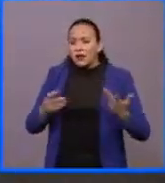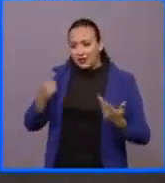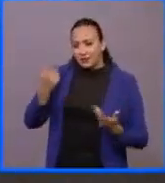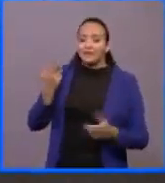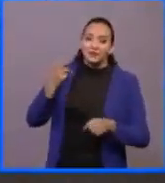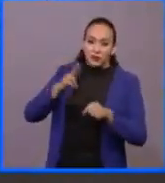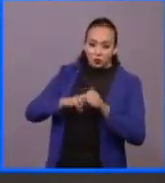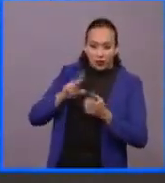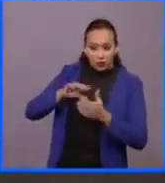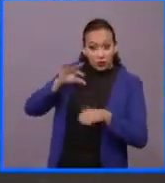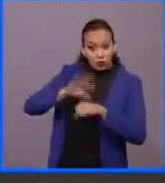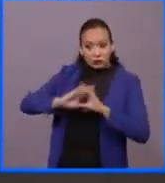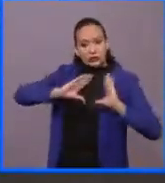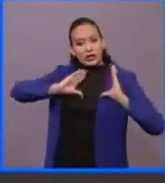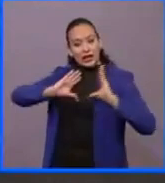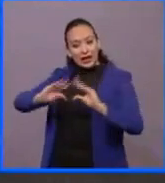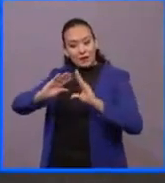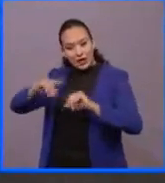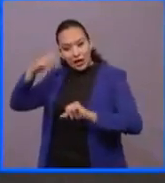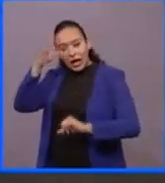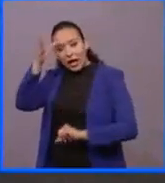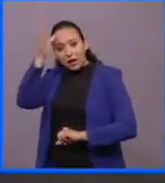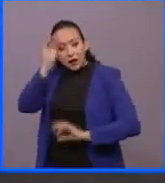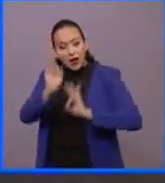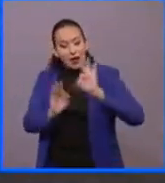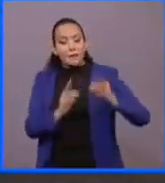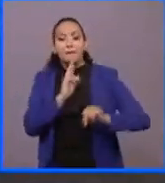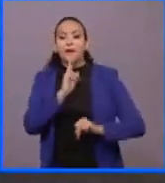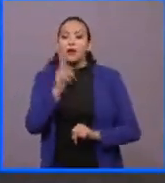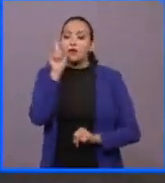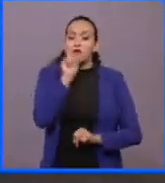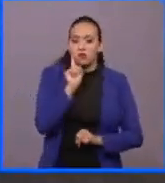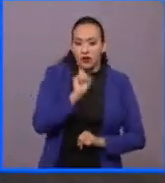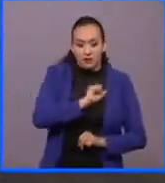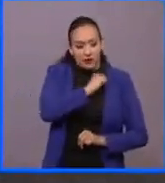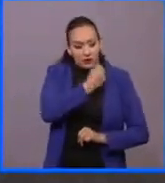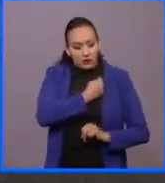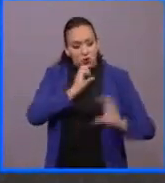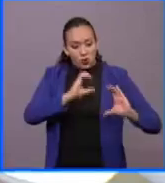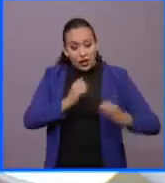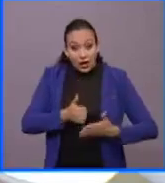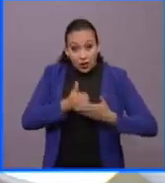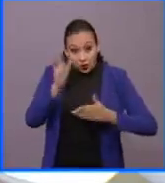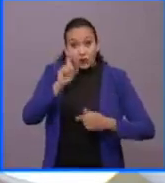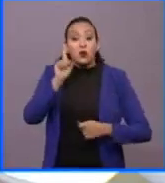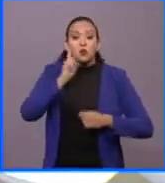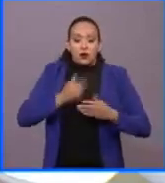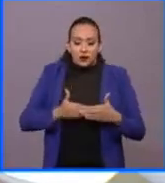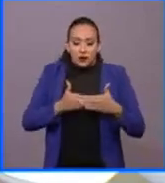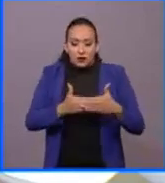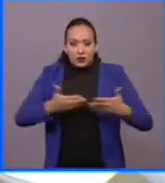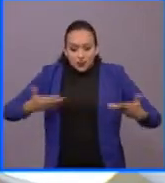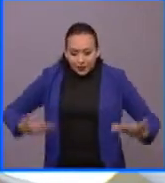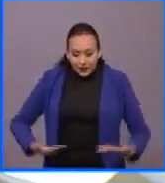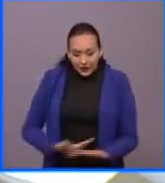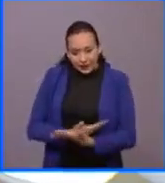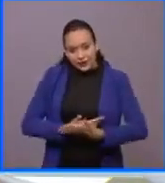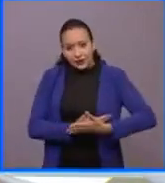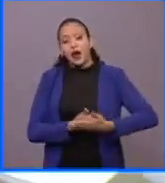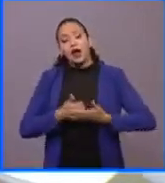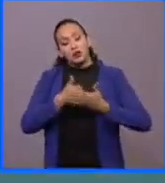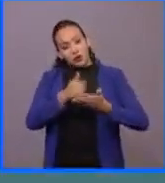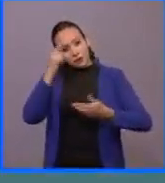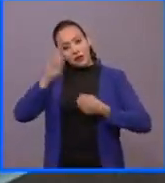al personal médico y a todas las personas involucradas en la atención a la salud podría materializar garantías de no repetición.